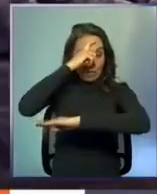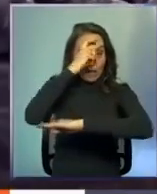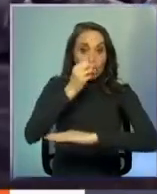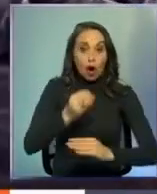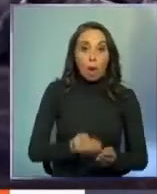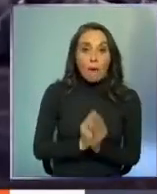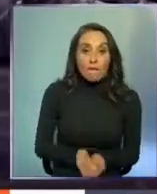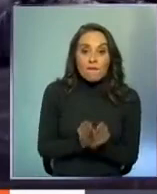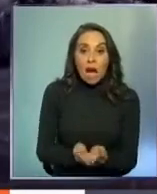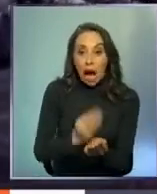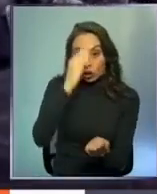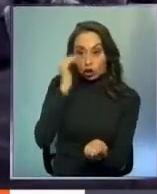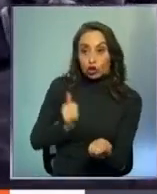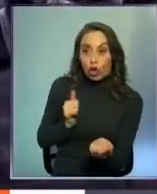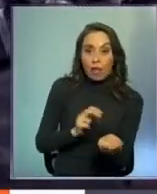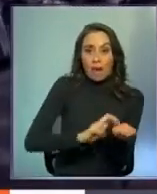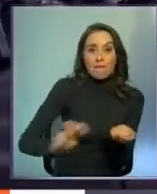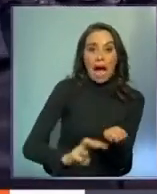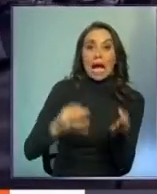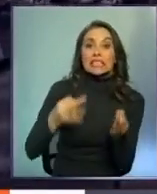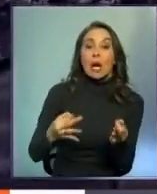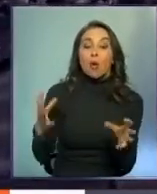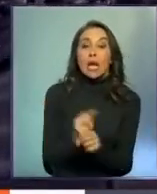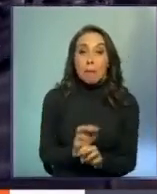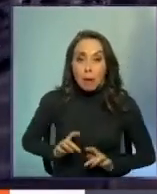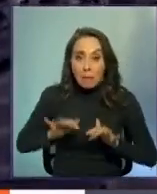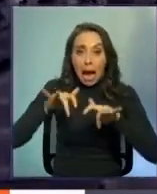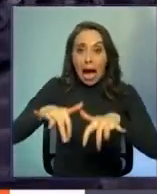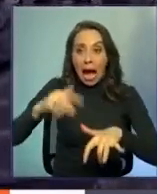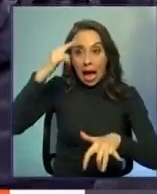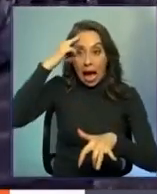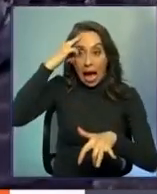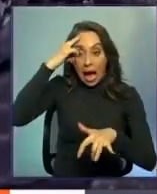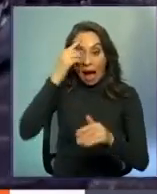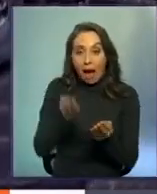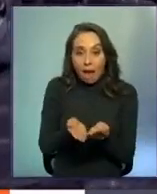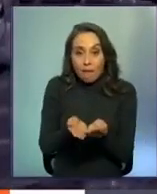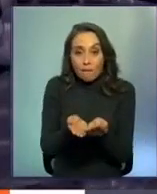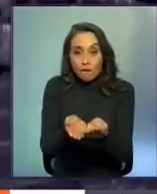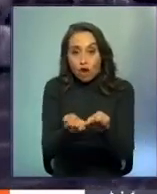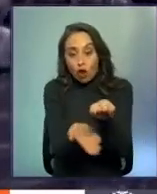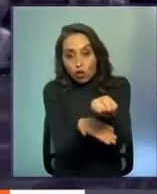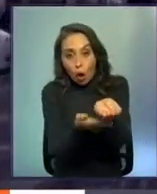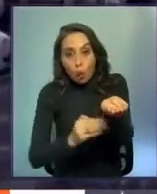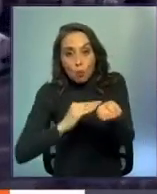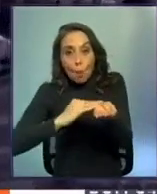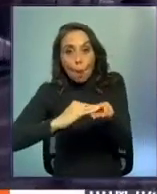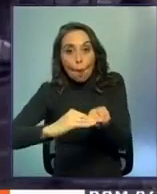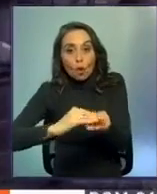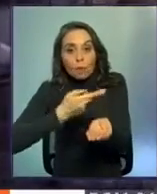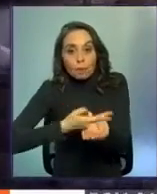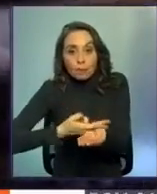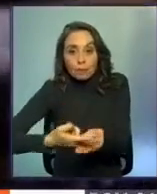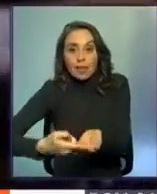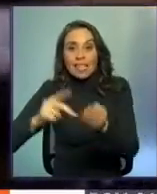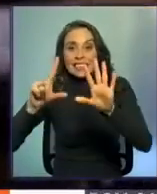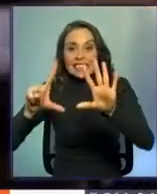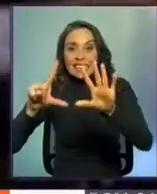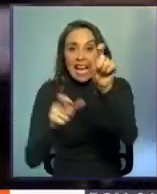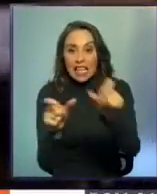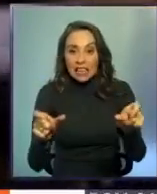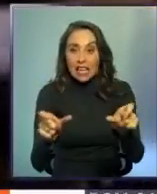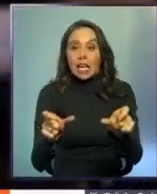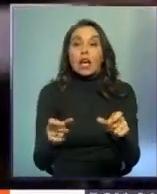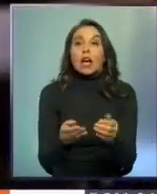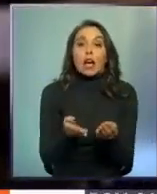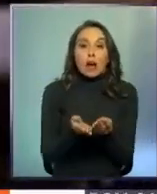los soldados de forma segura y rápida. Para esto se inventa un bote de fondo plano con capacidad de 100 individuos o bien poder